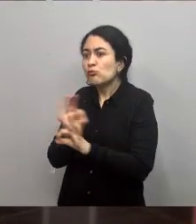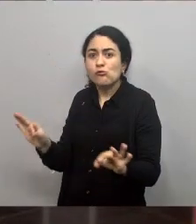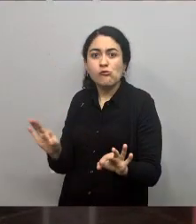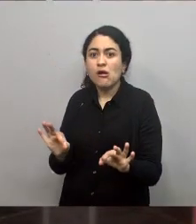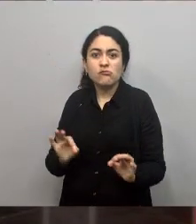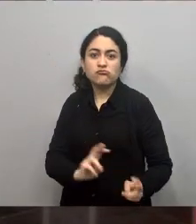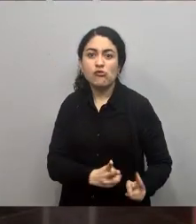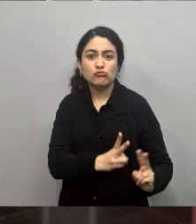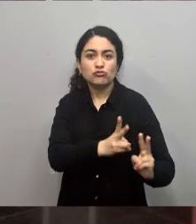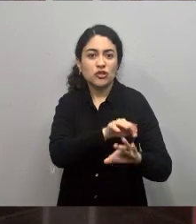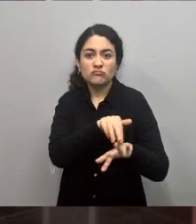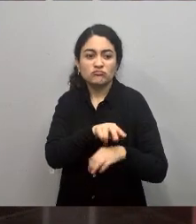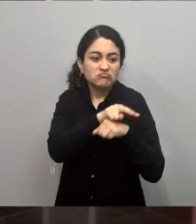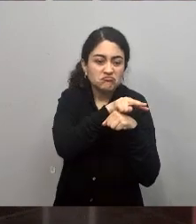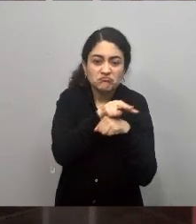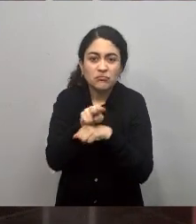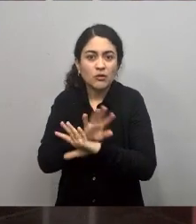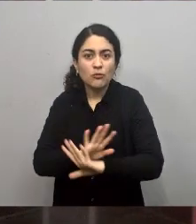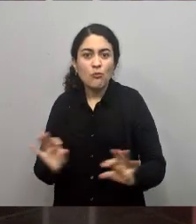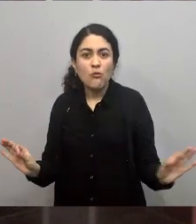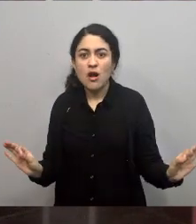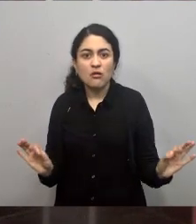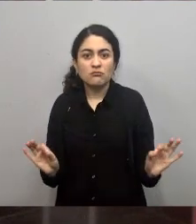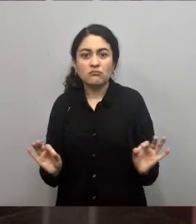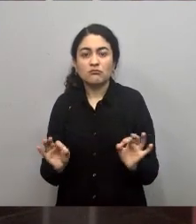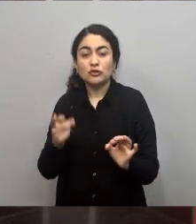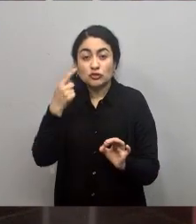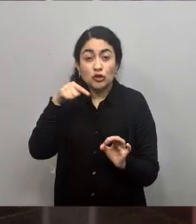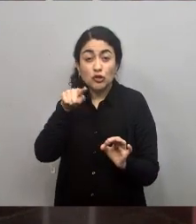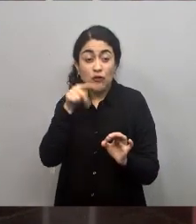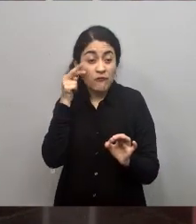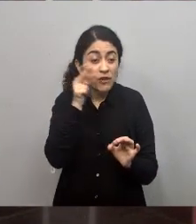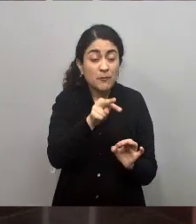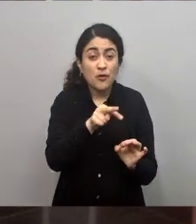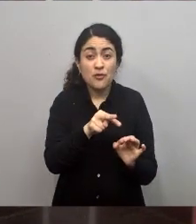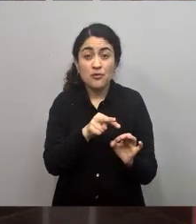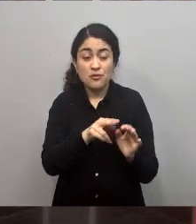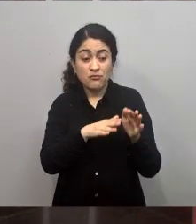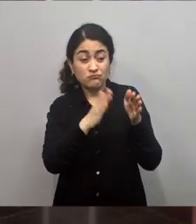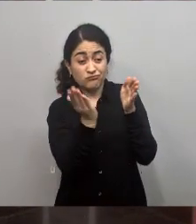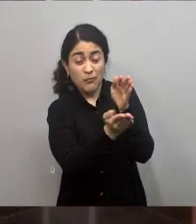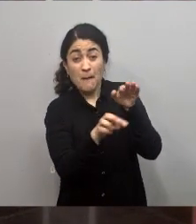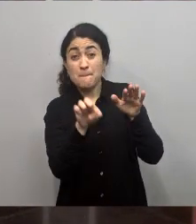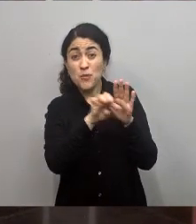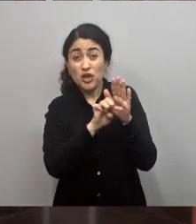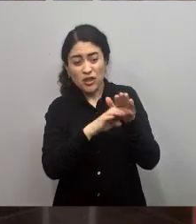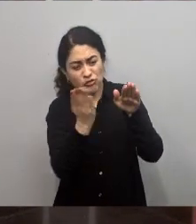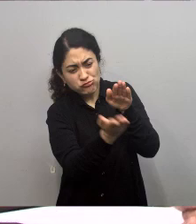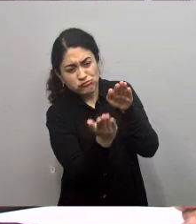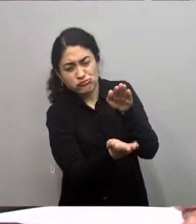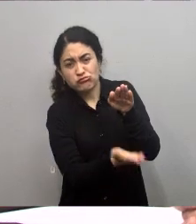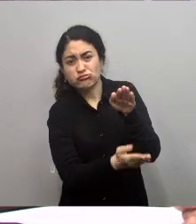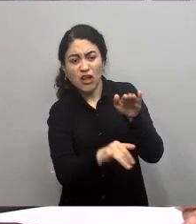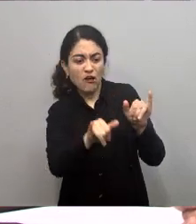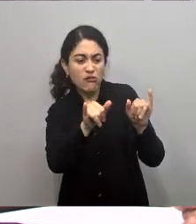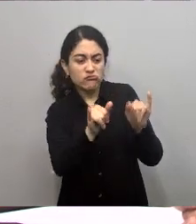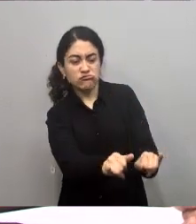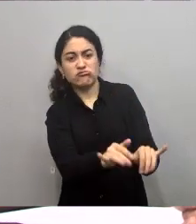nada. Estuvimos buscando en la cartera de proyectos, estaba durmiendo ese proyecto, ahí está, sin ningún tipo de